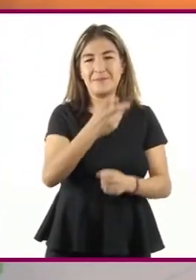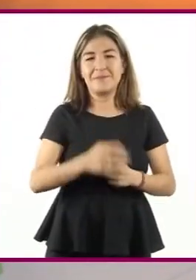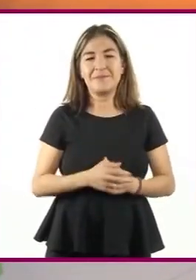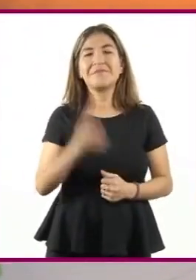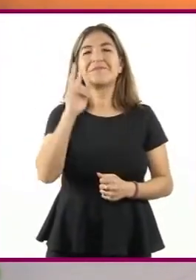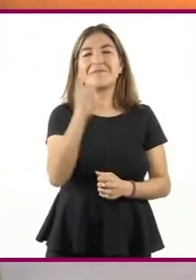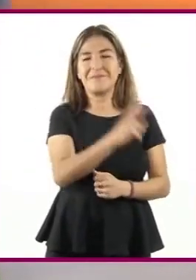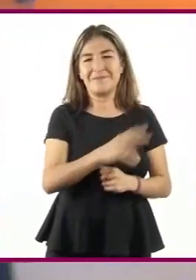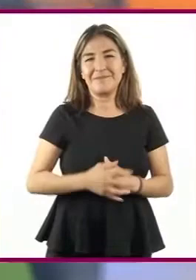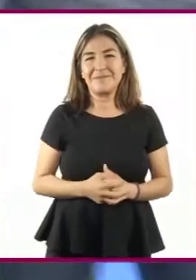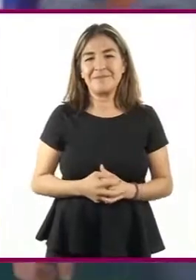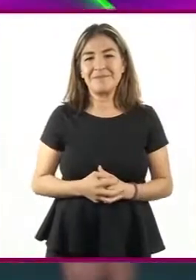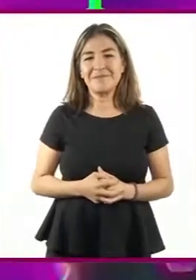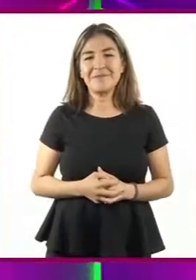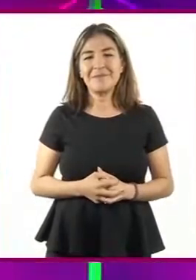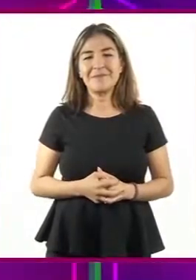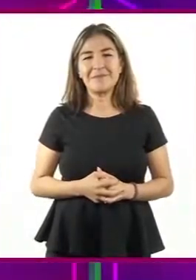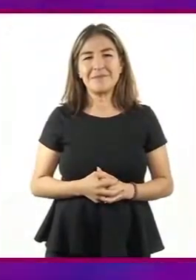¡Vamos a verlo! Vamos a verlo.